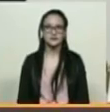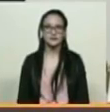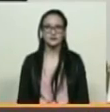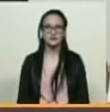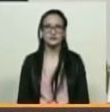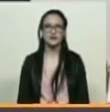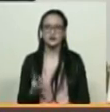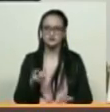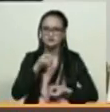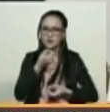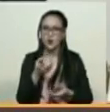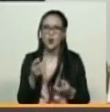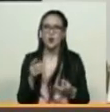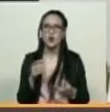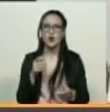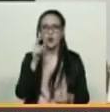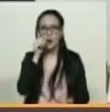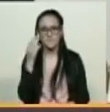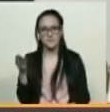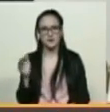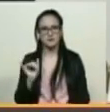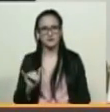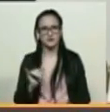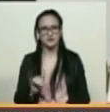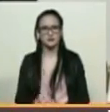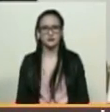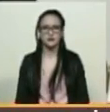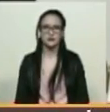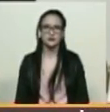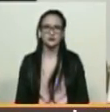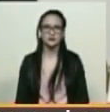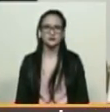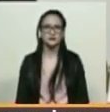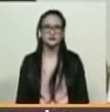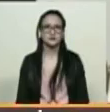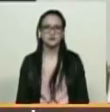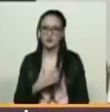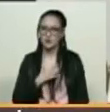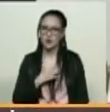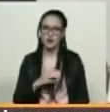venido preconizando el señor Mr. Robinson. No, eso no va a pasar.